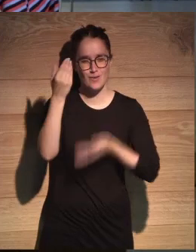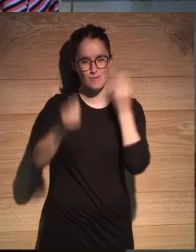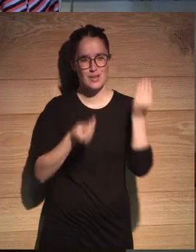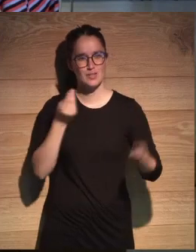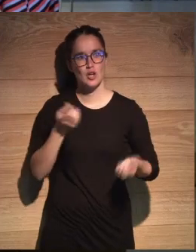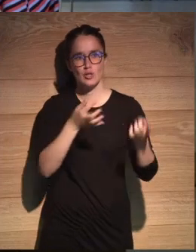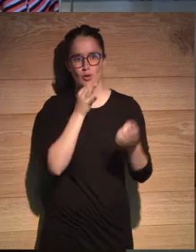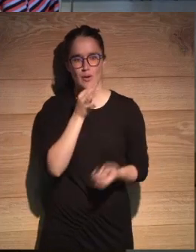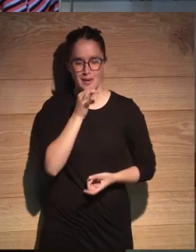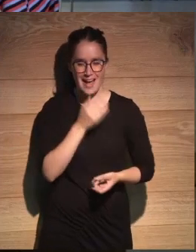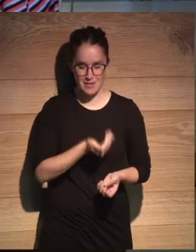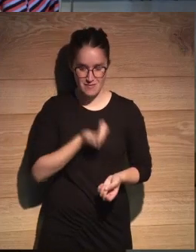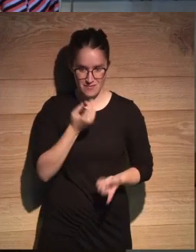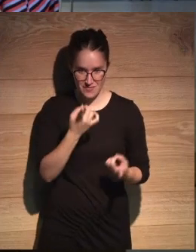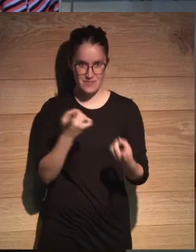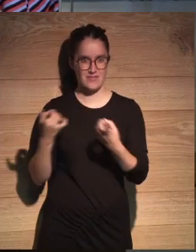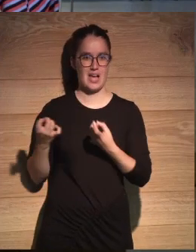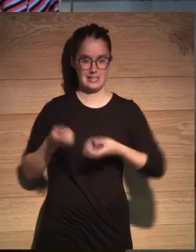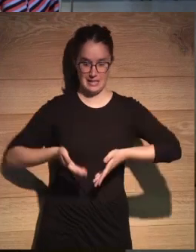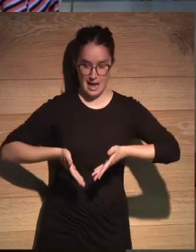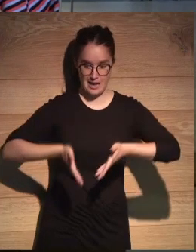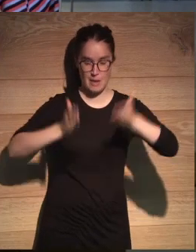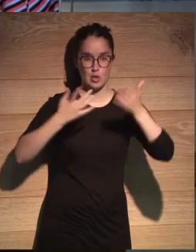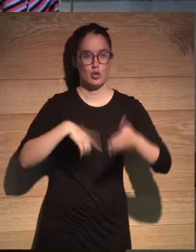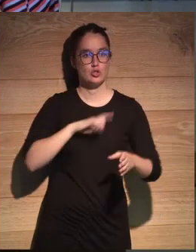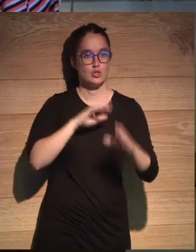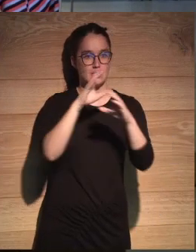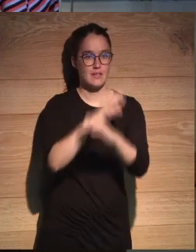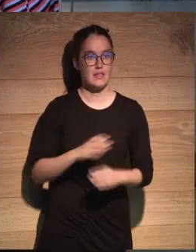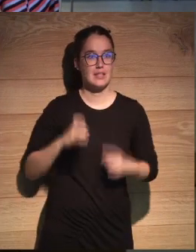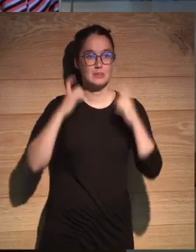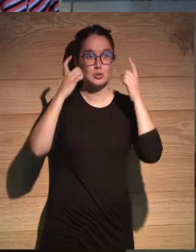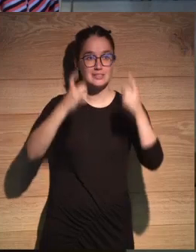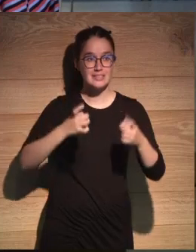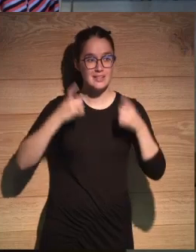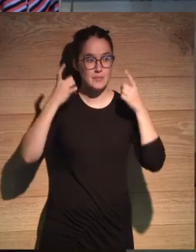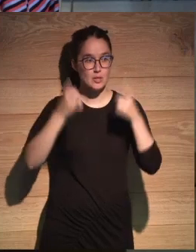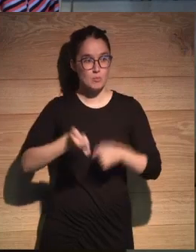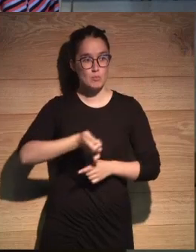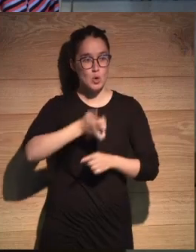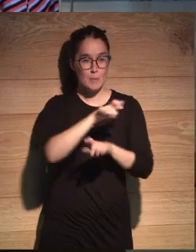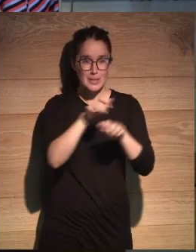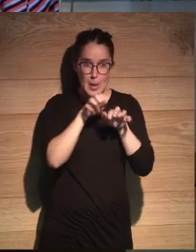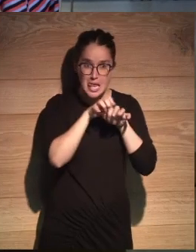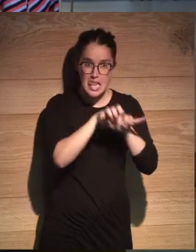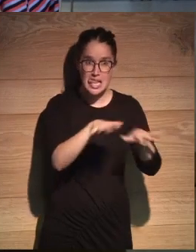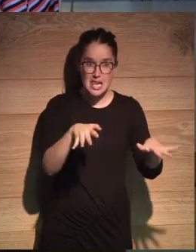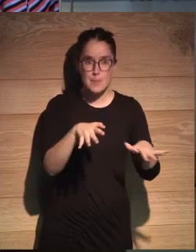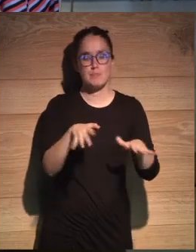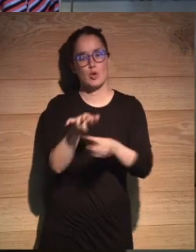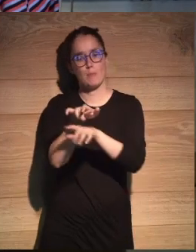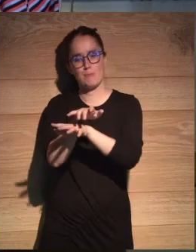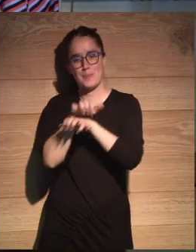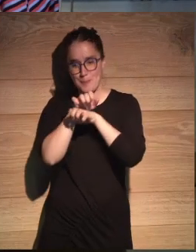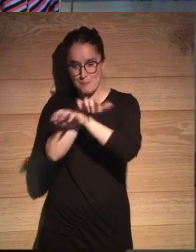que falta todavía un camino por recorrer y que nosotros desde la ciencia estamos cubriendo un espectro pequeñito de la población, pero la gran